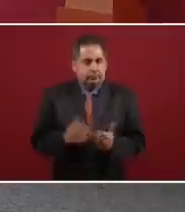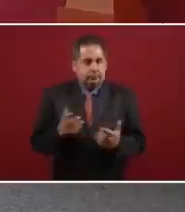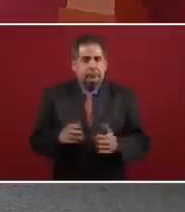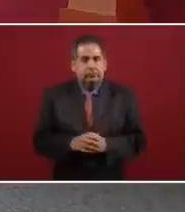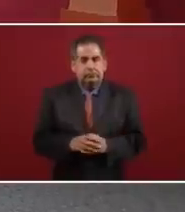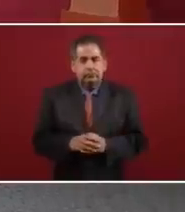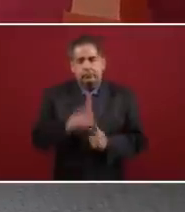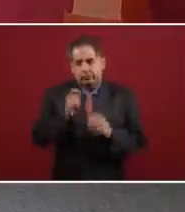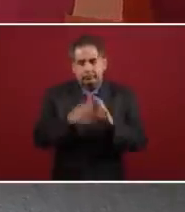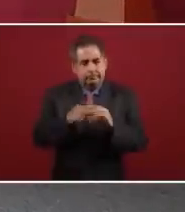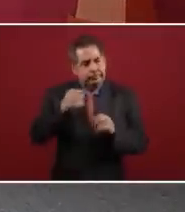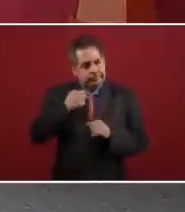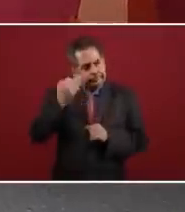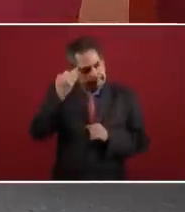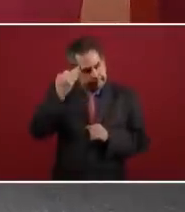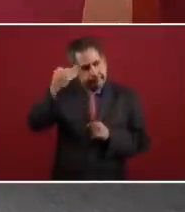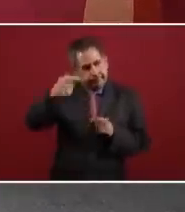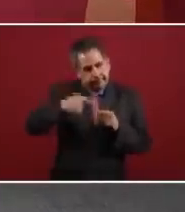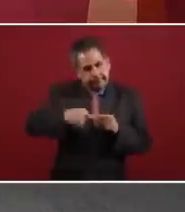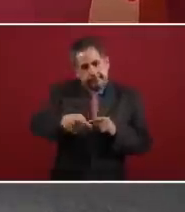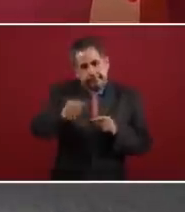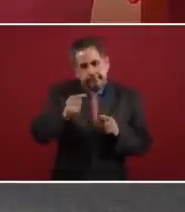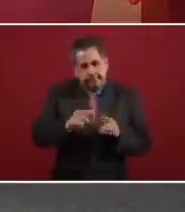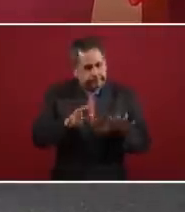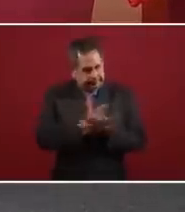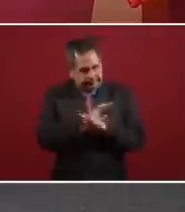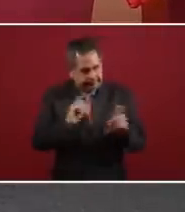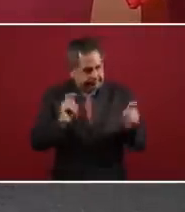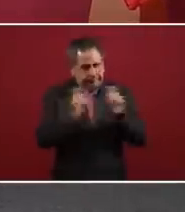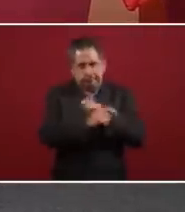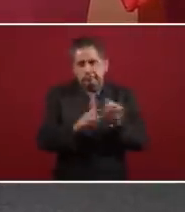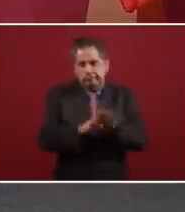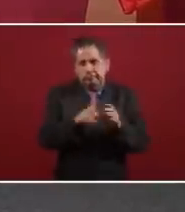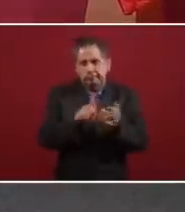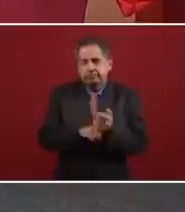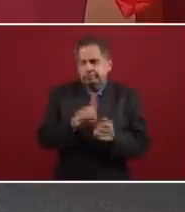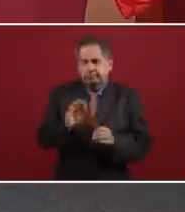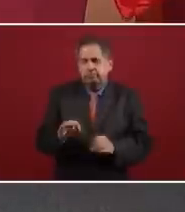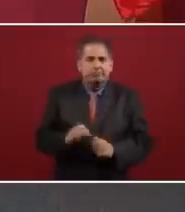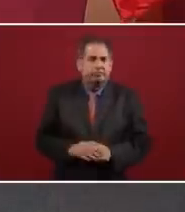entonces esto lleva tiempo es un cambio de mentalidad